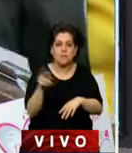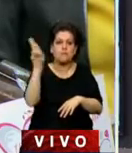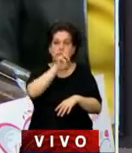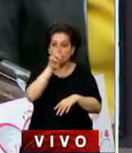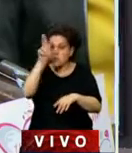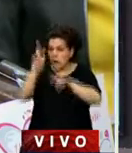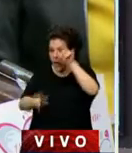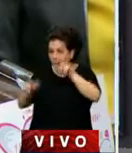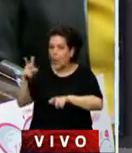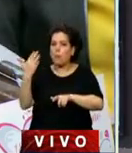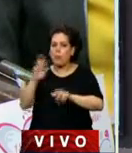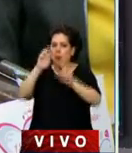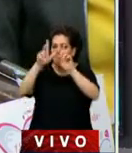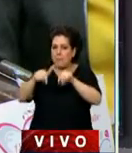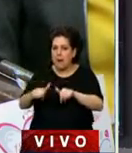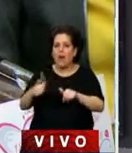San Juan,